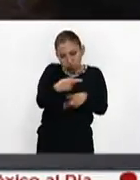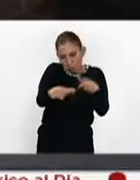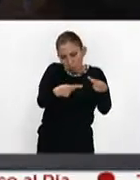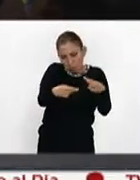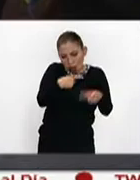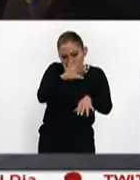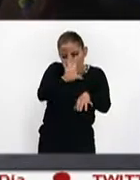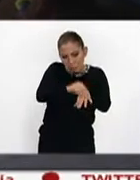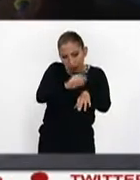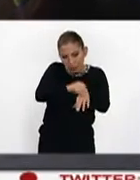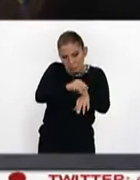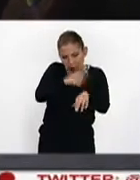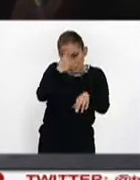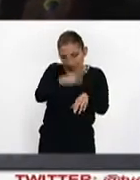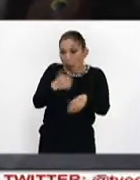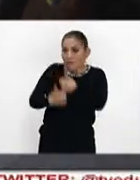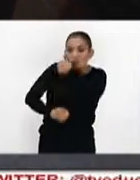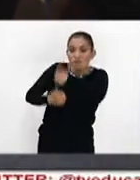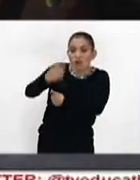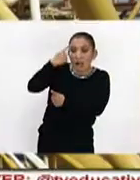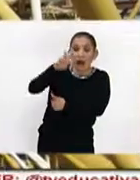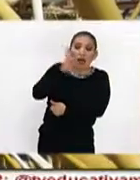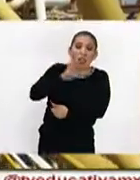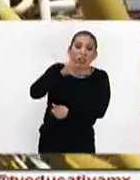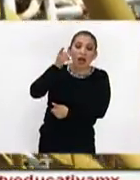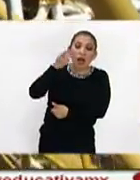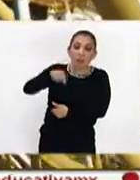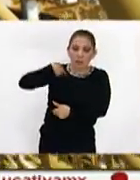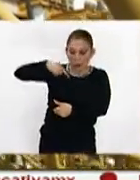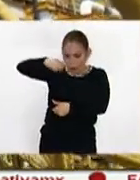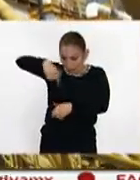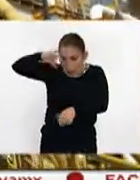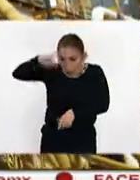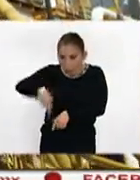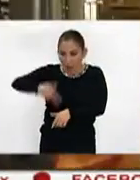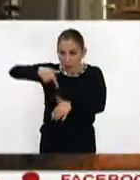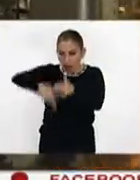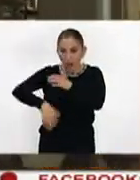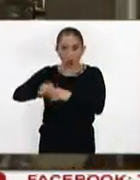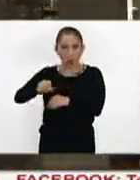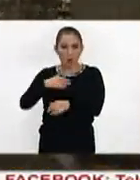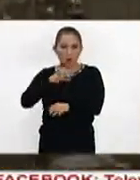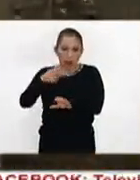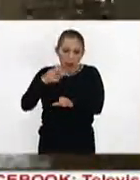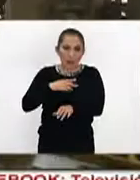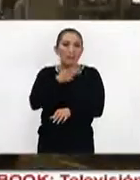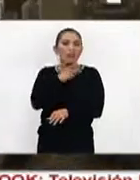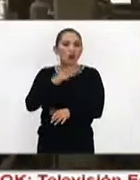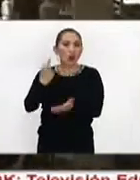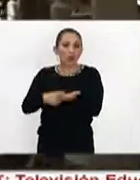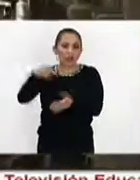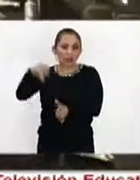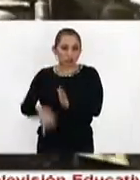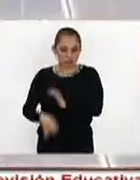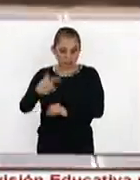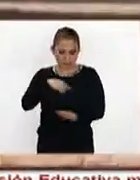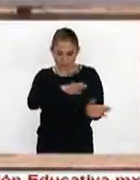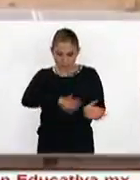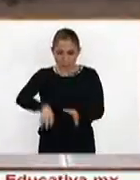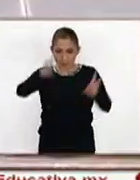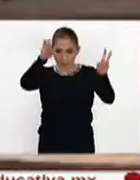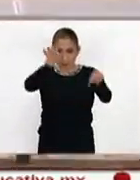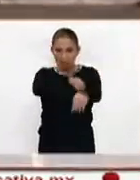una licitación piloto para yacimientos no convencionales. En